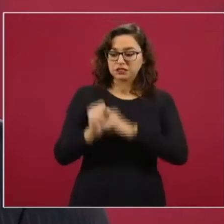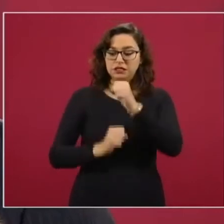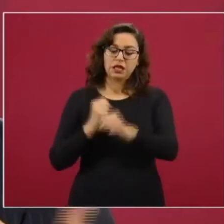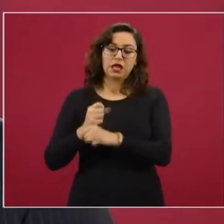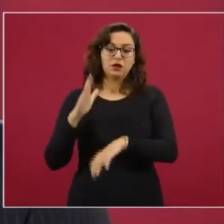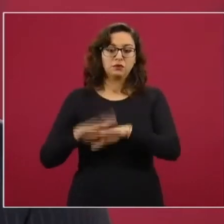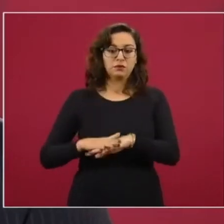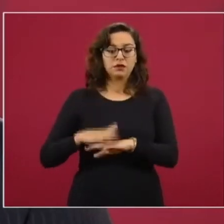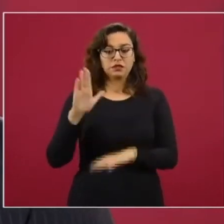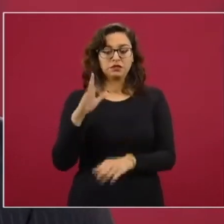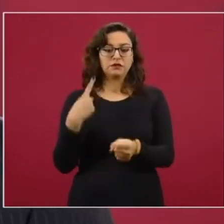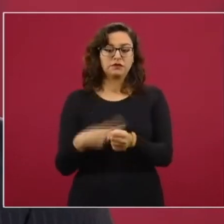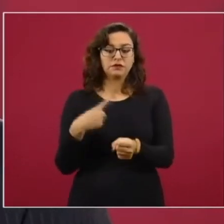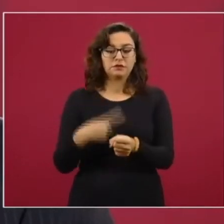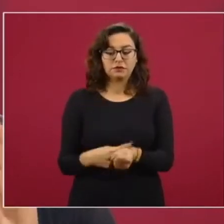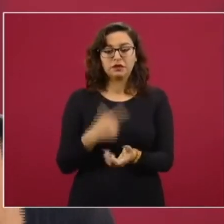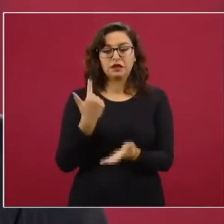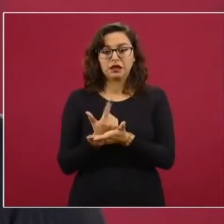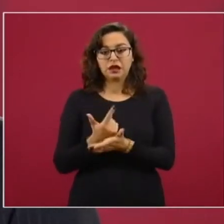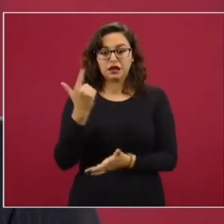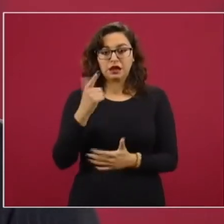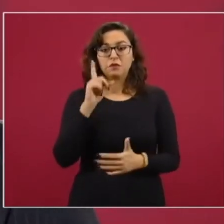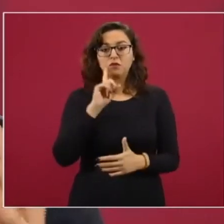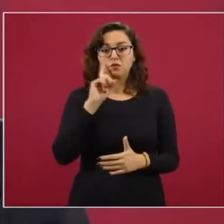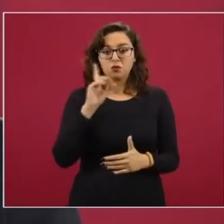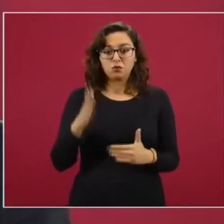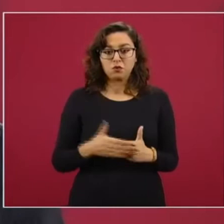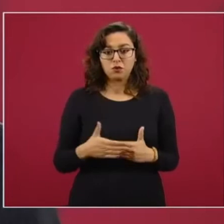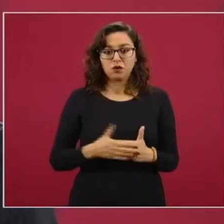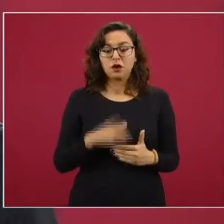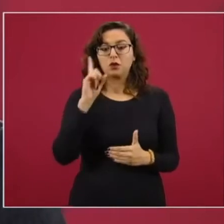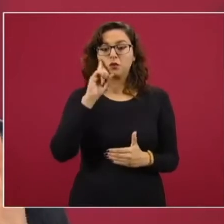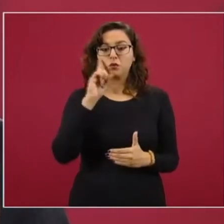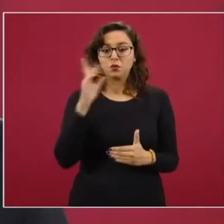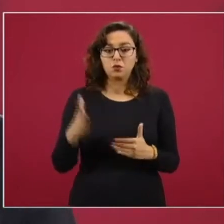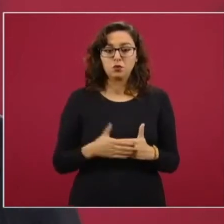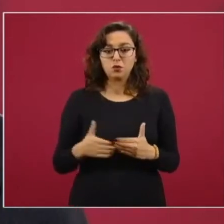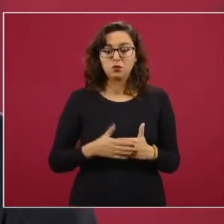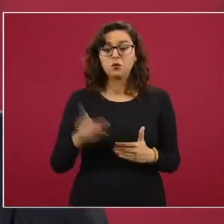de edad, que tiene enfermedades crónicas, embarazadas